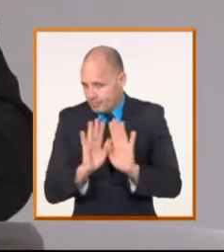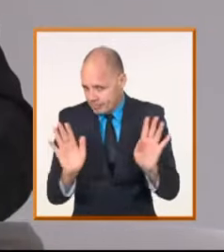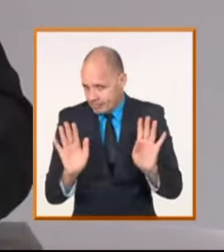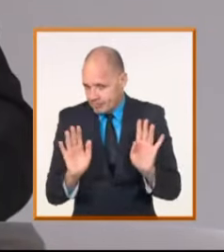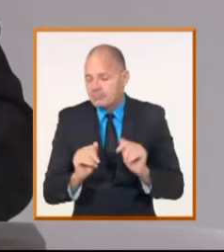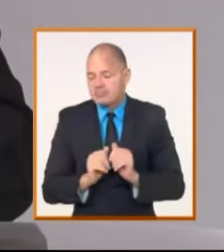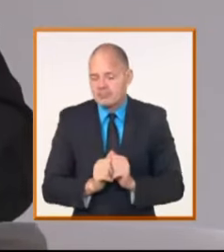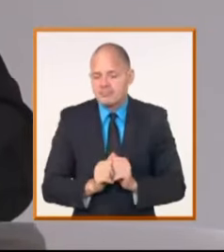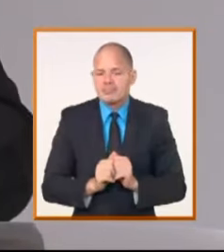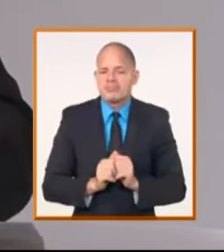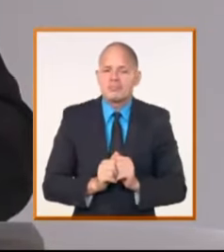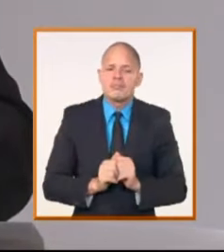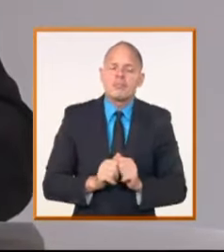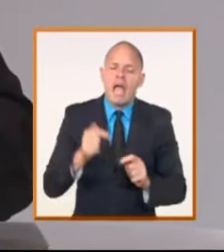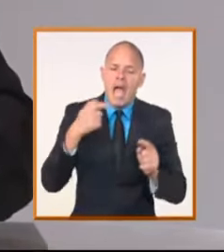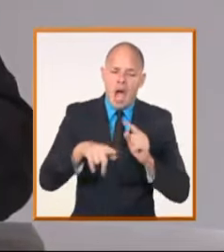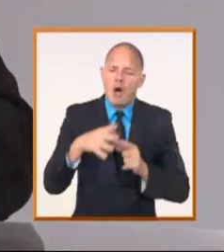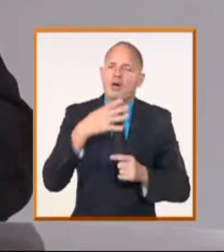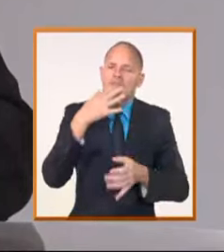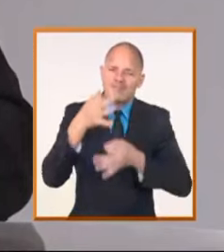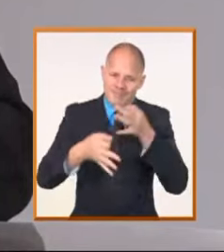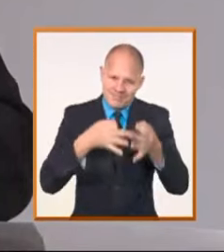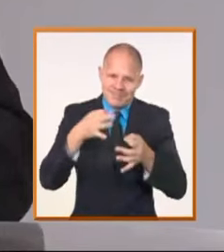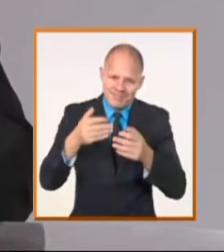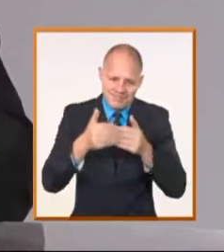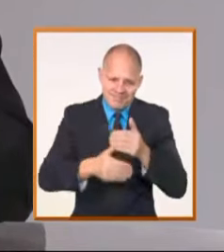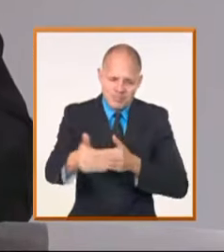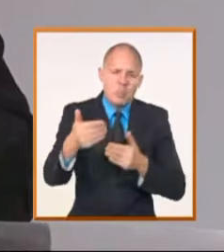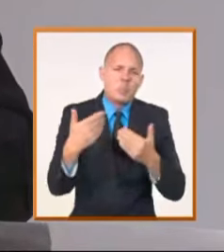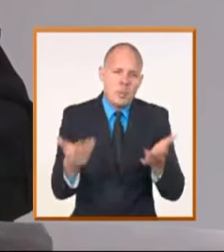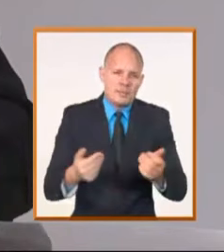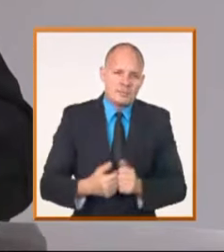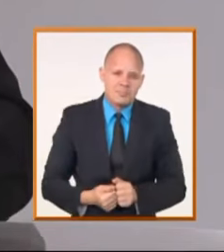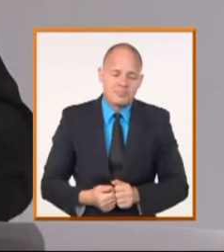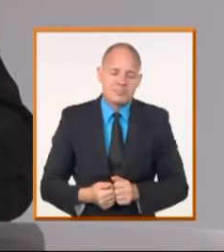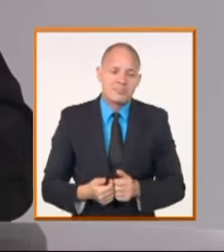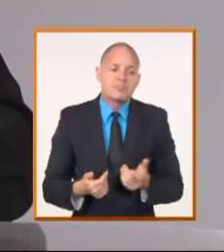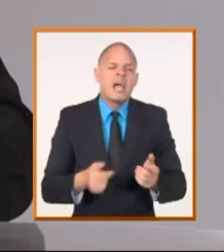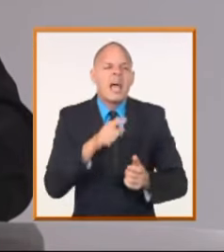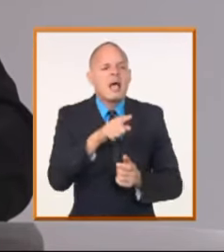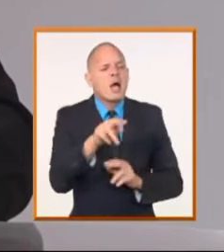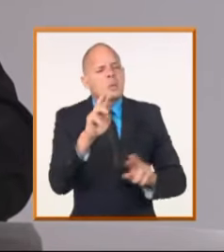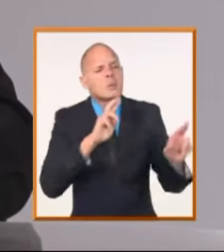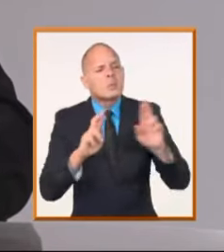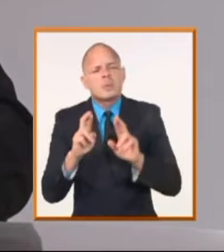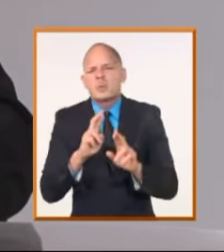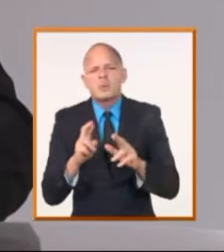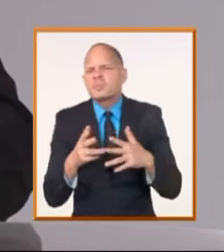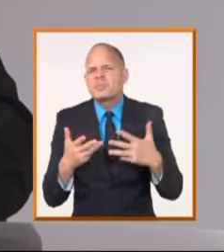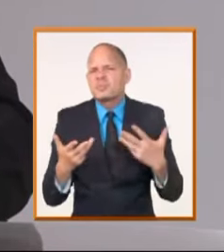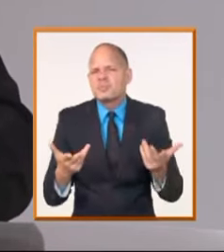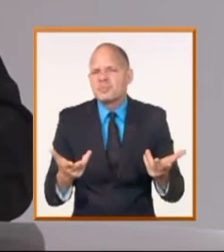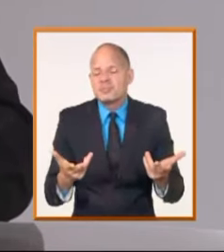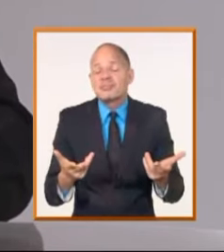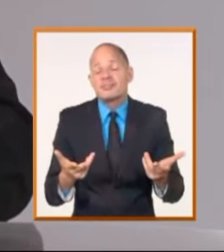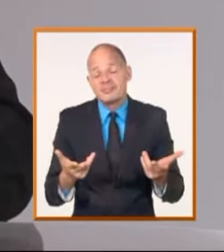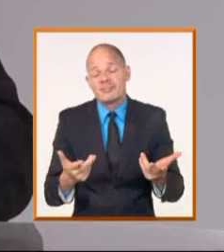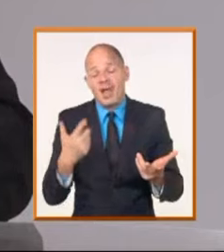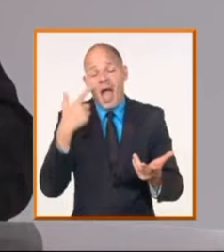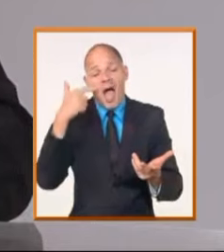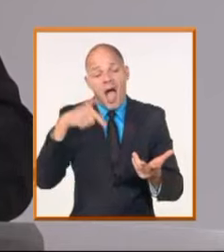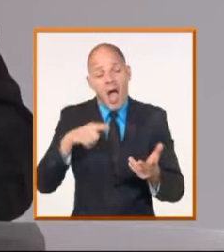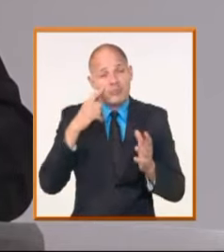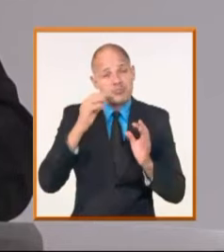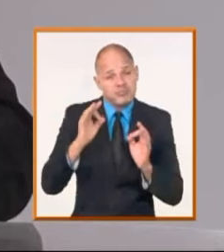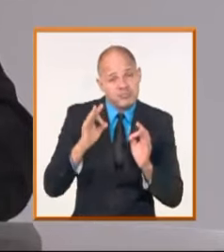partida, como punto de partida, estos sondeos que se están dando ahora responden a múltiples factores. Por ejemplo, ahora mismo hay un declive sostenido